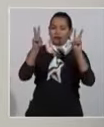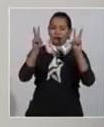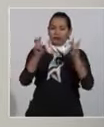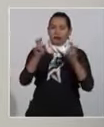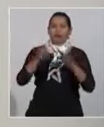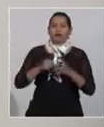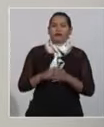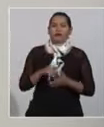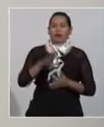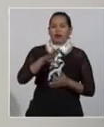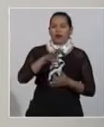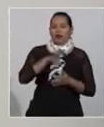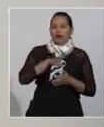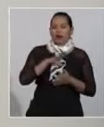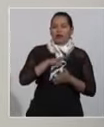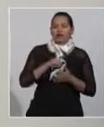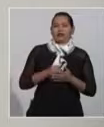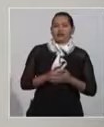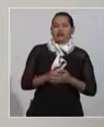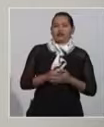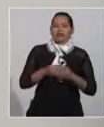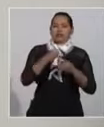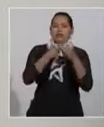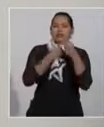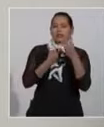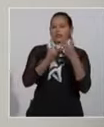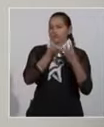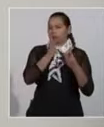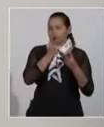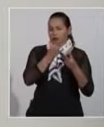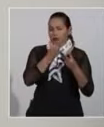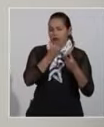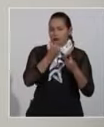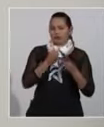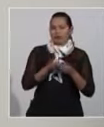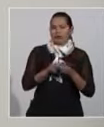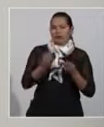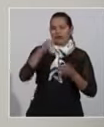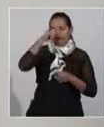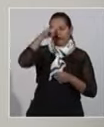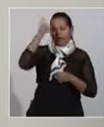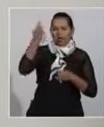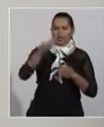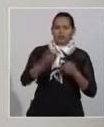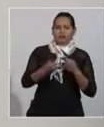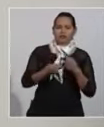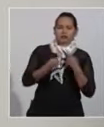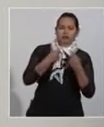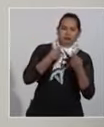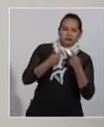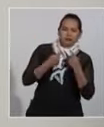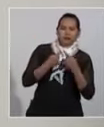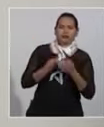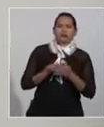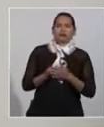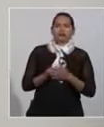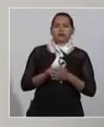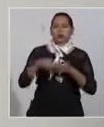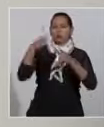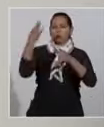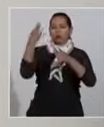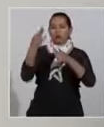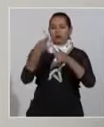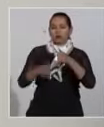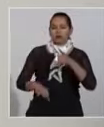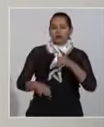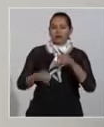candidatos tendrán por ronda 3 minutos. Para facilitar la interacción, al final de la exposición de cada uno de